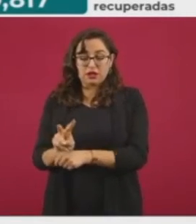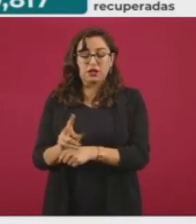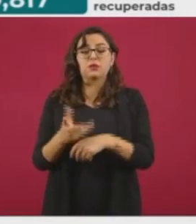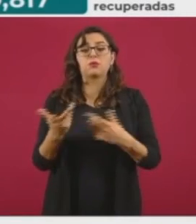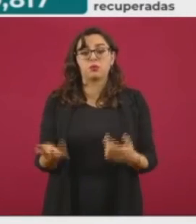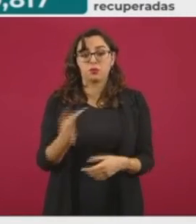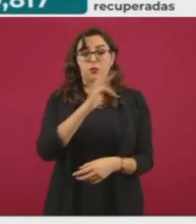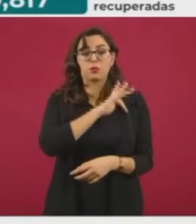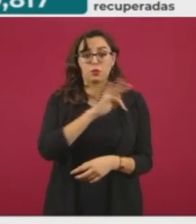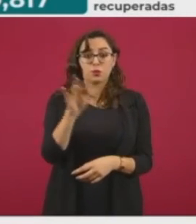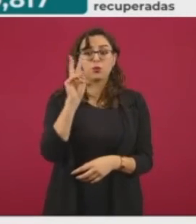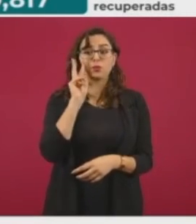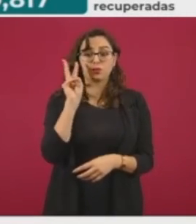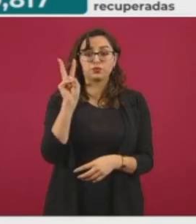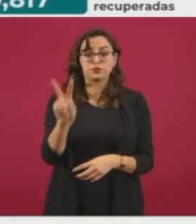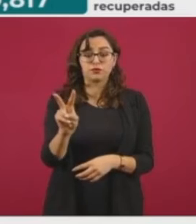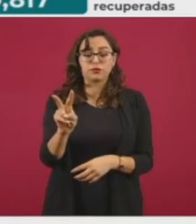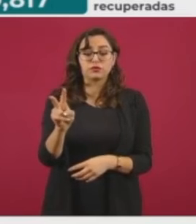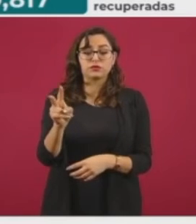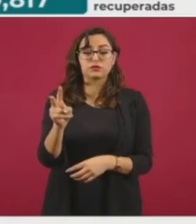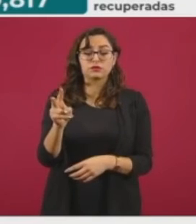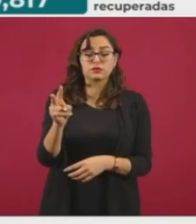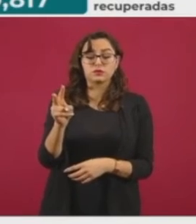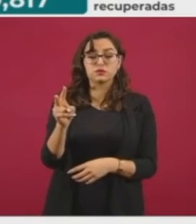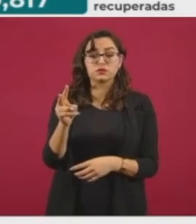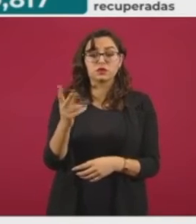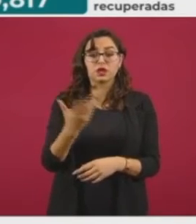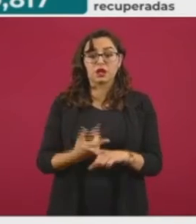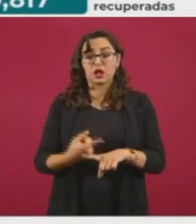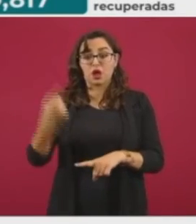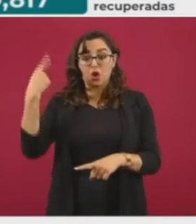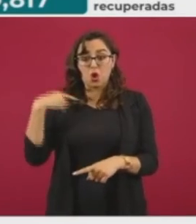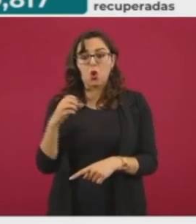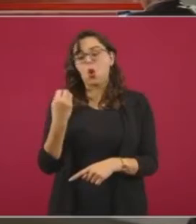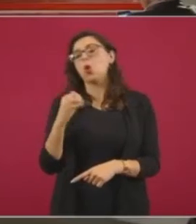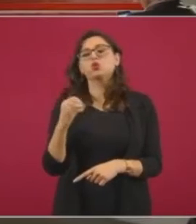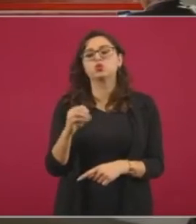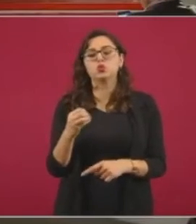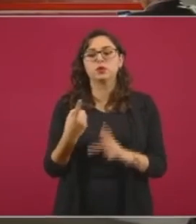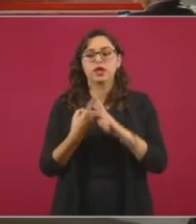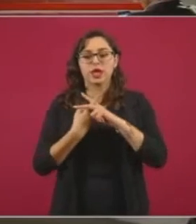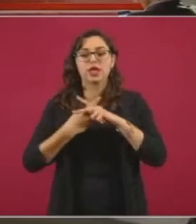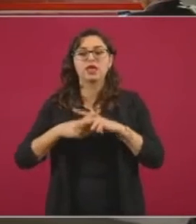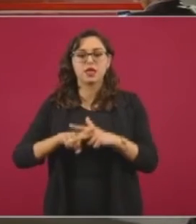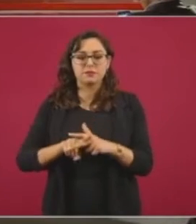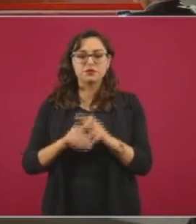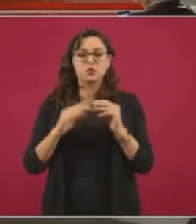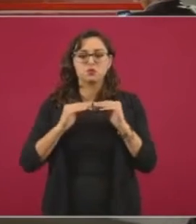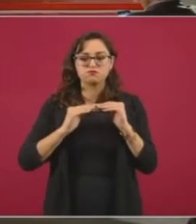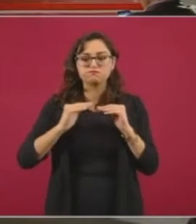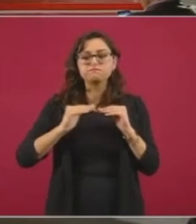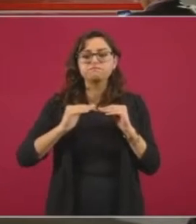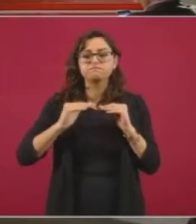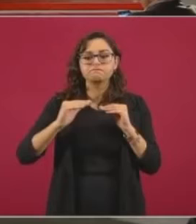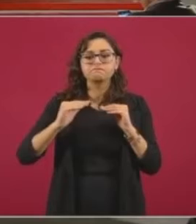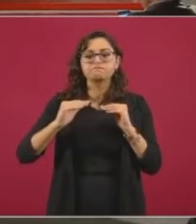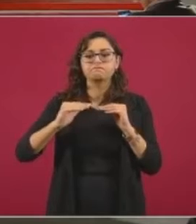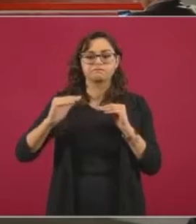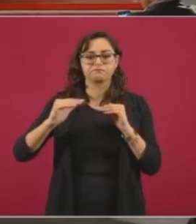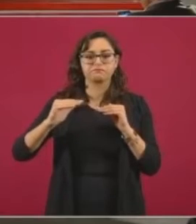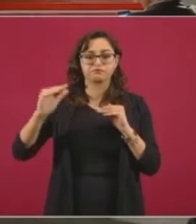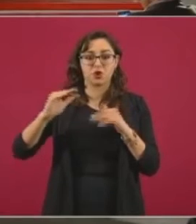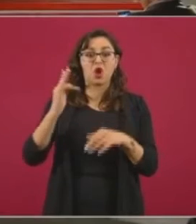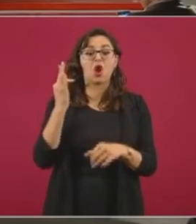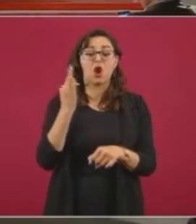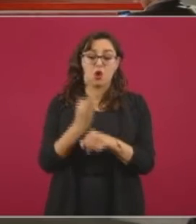donde vemos que desde el mes de octubre tenemos un incremento, una tendencia al incremento, y al